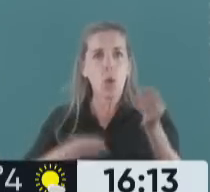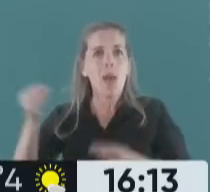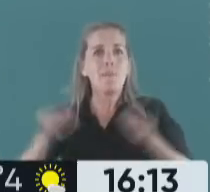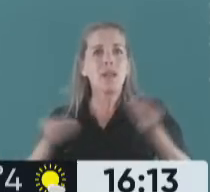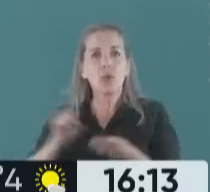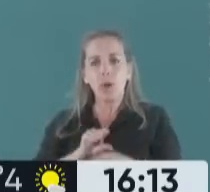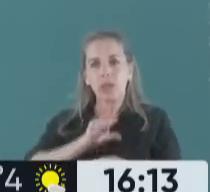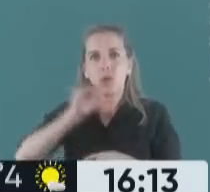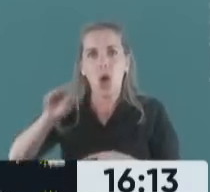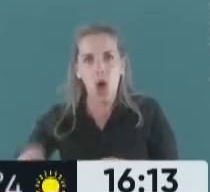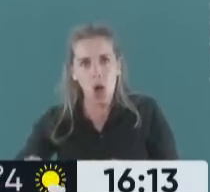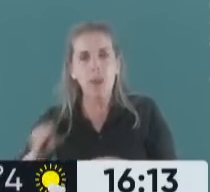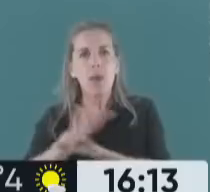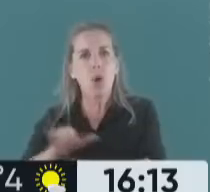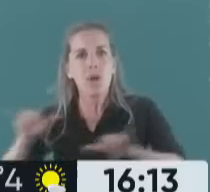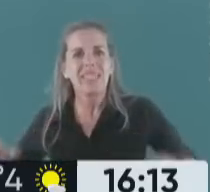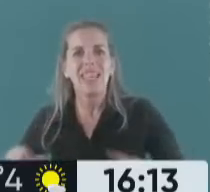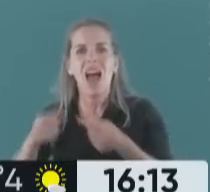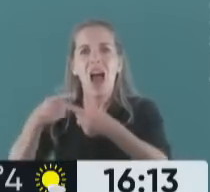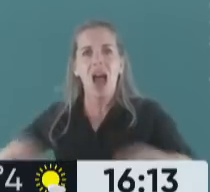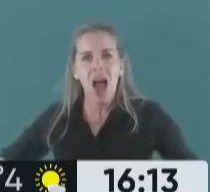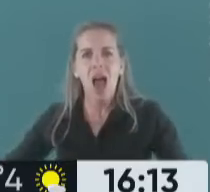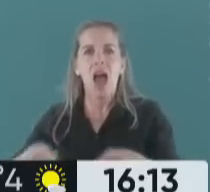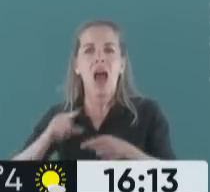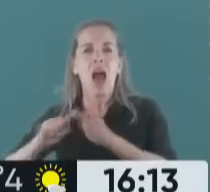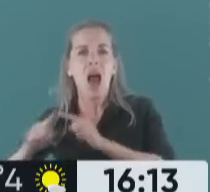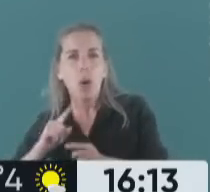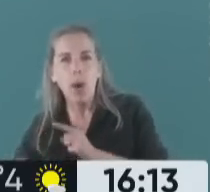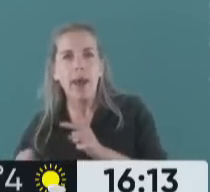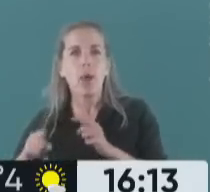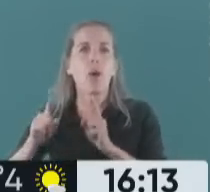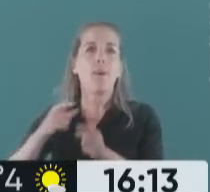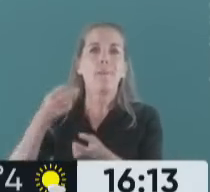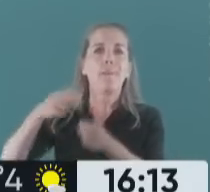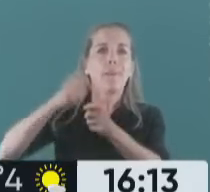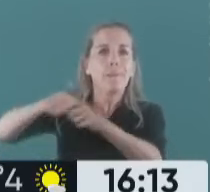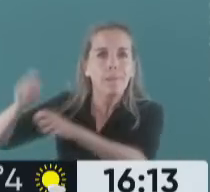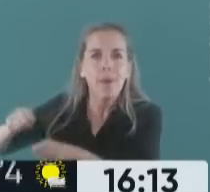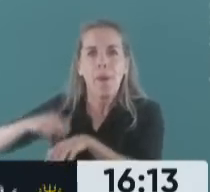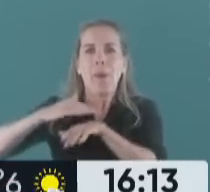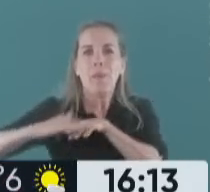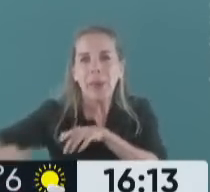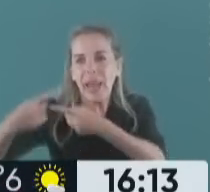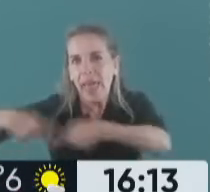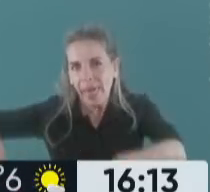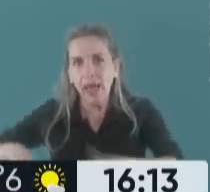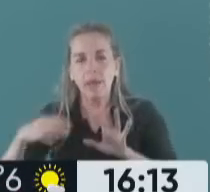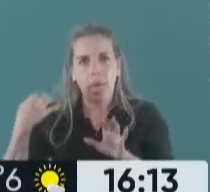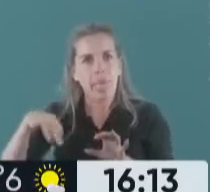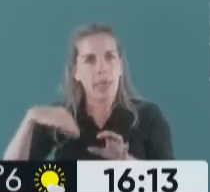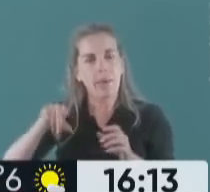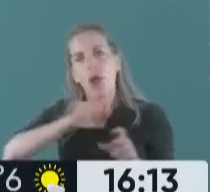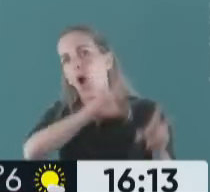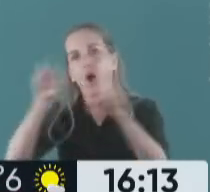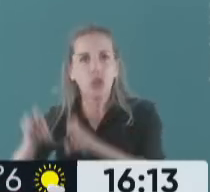presupuesto para pauta publicitaria o para arreglar veredas que ya fueron arregladas, la verdad es que debería dedicarse más a otros temas que